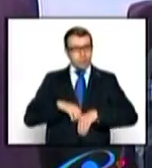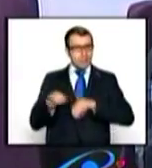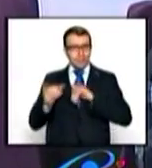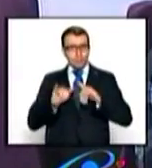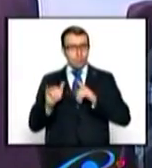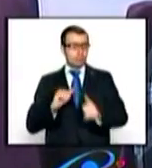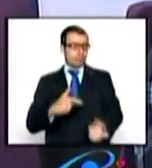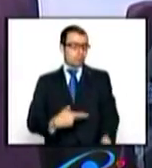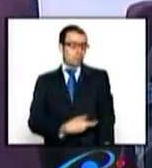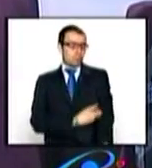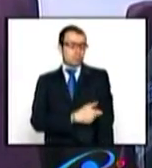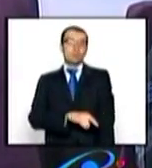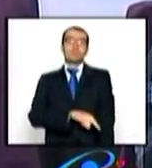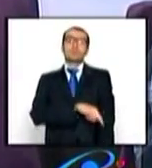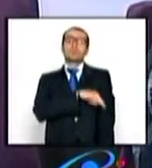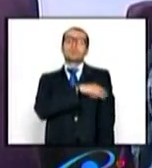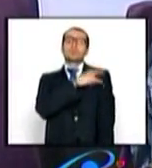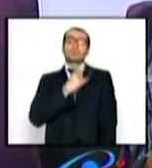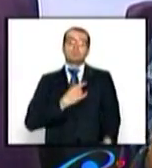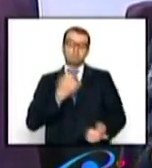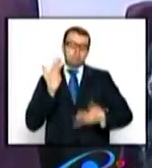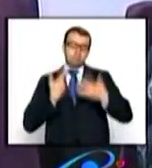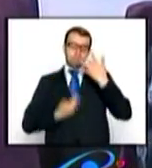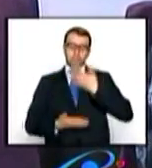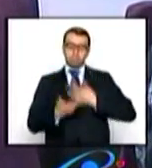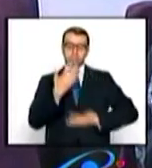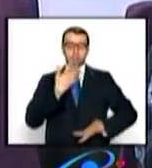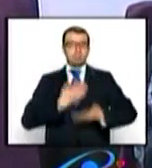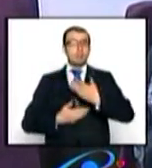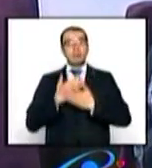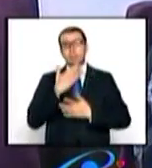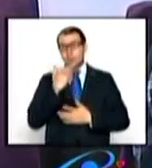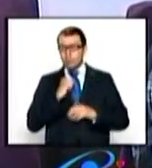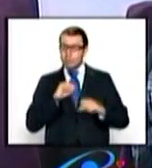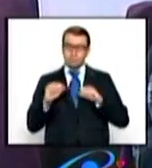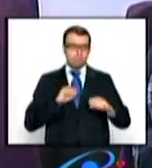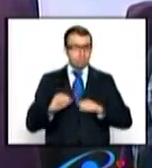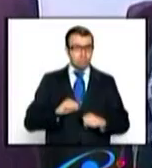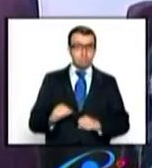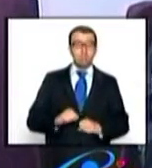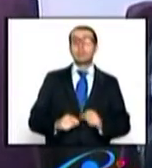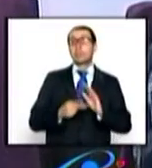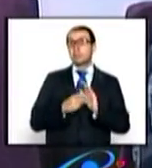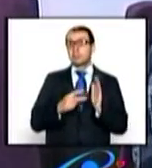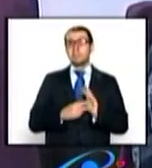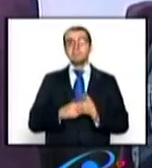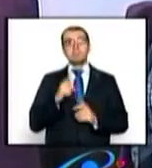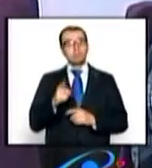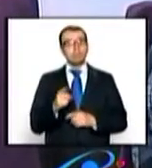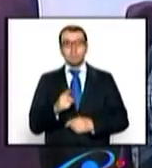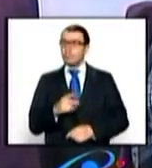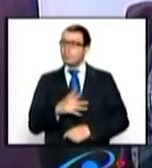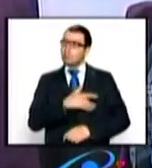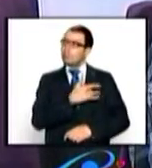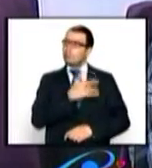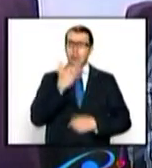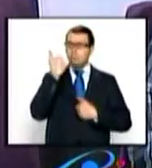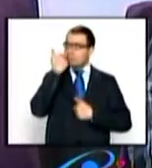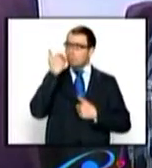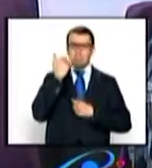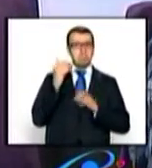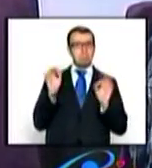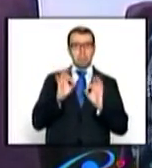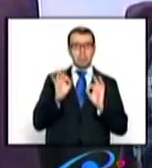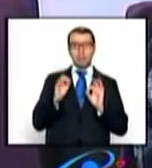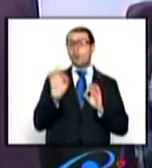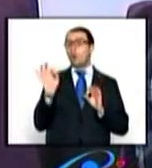sido dañada por la mala nutrición que uno ha tenido y mejore ese funcionamiento celular. Por lo tanto, usted, así no sienta una enfermedad como tal o así tenga